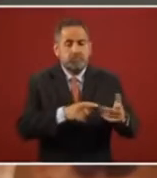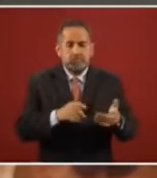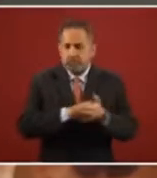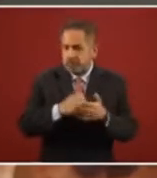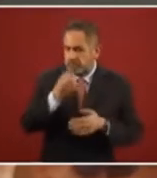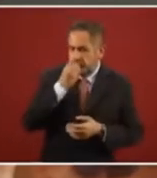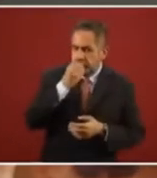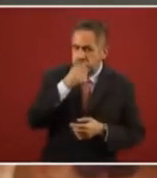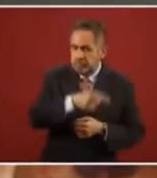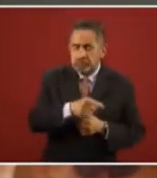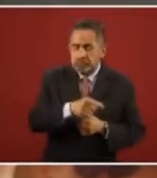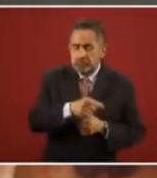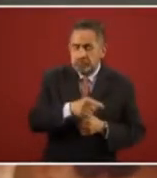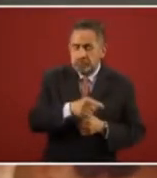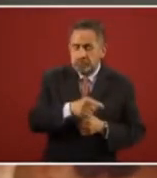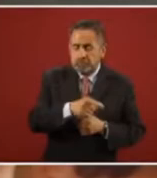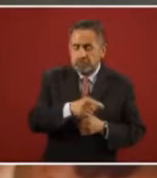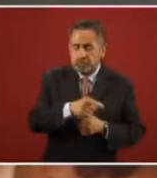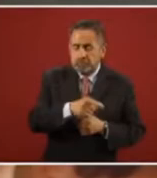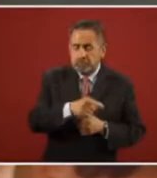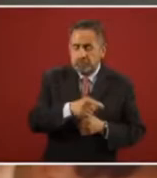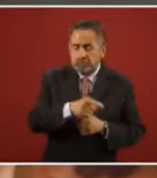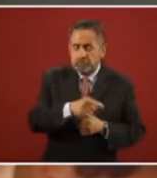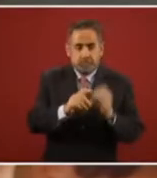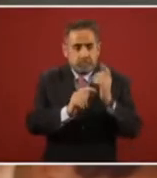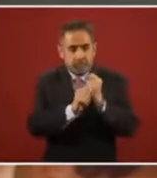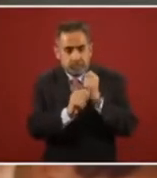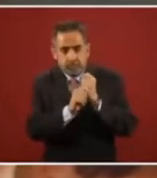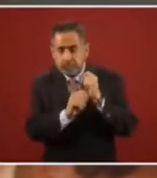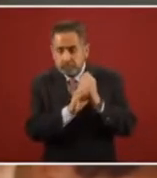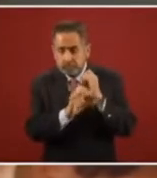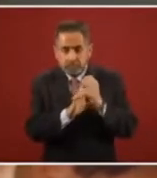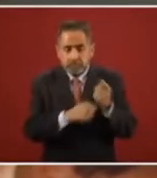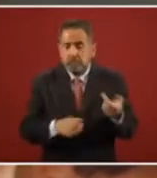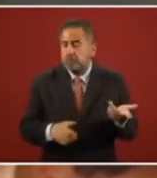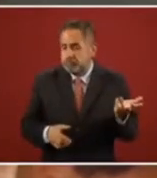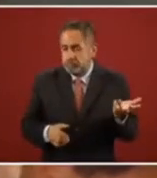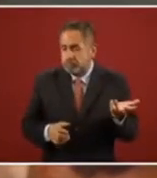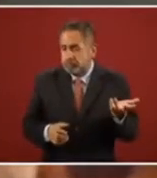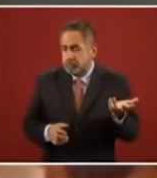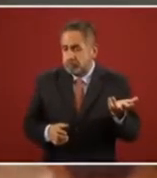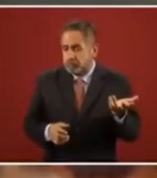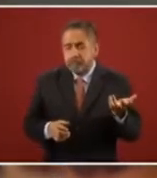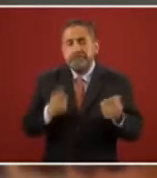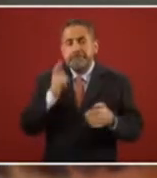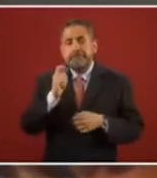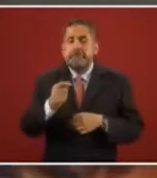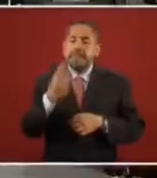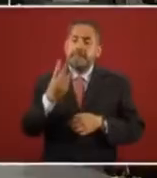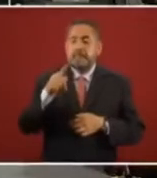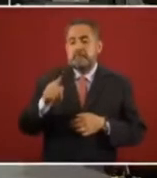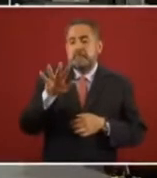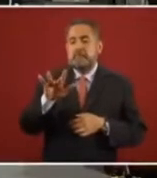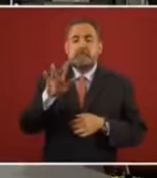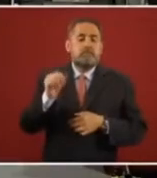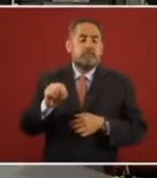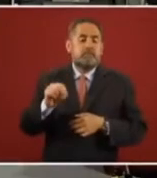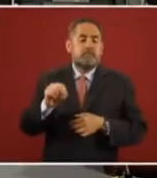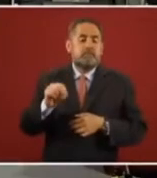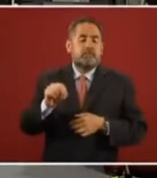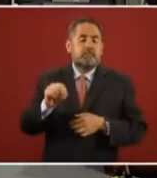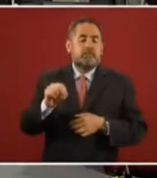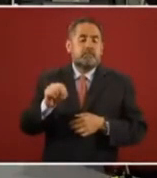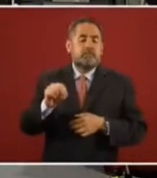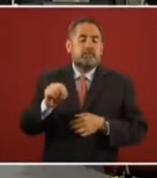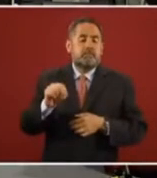y el transporte en transportation y que ha provocado el 3.59 por ciento